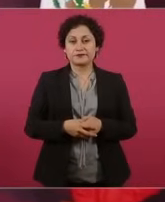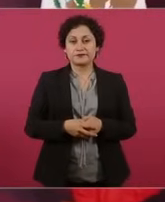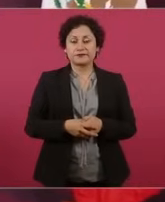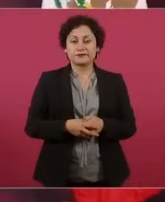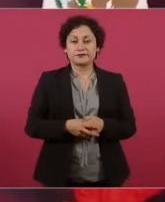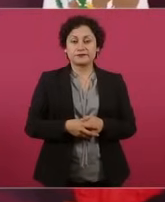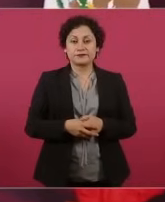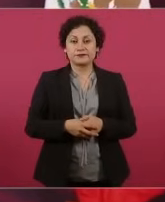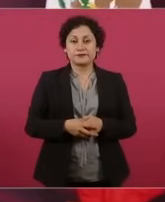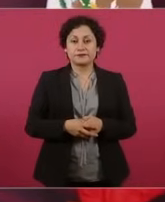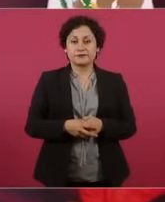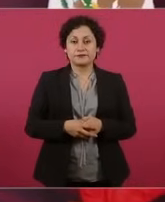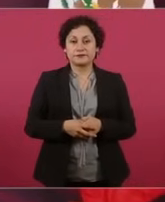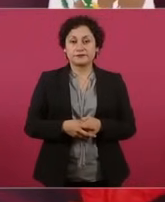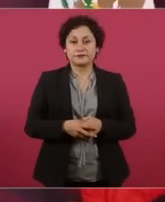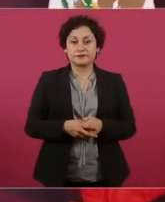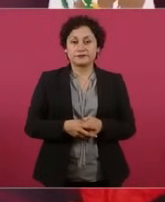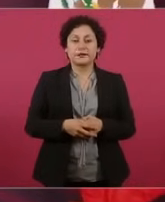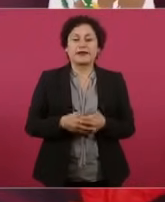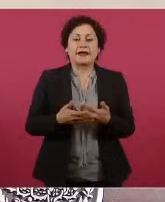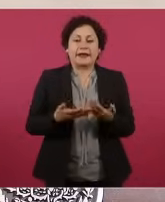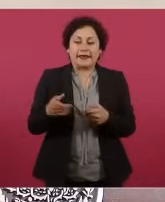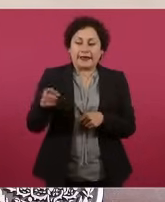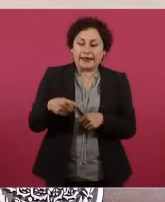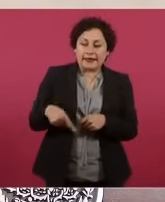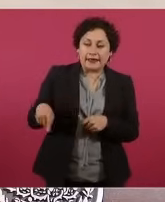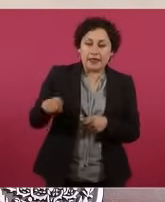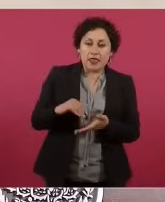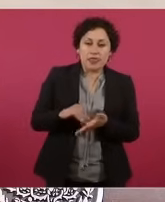se les complicó un poco porque